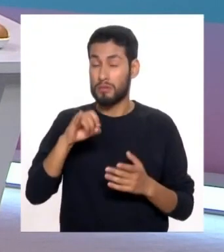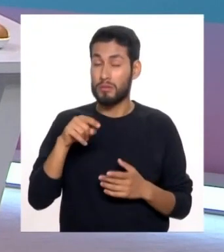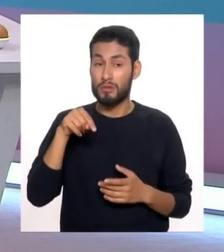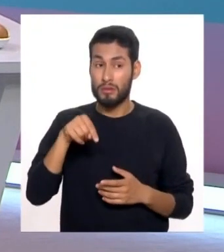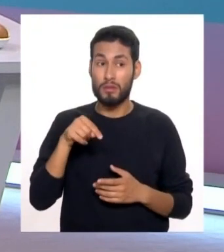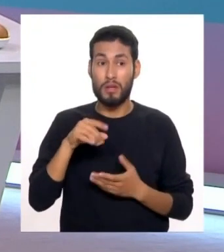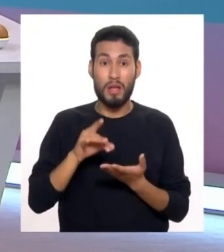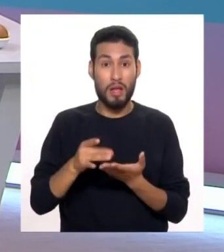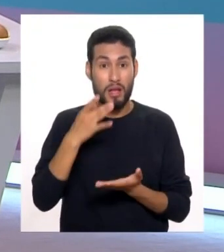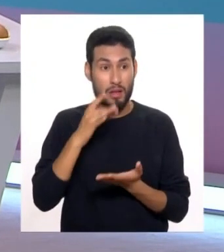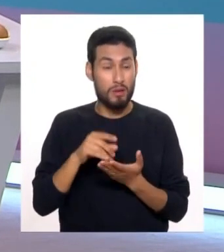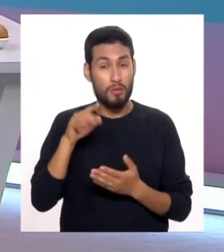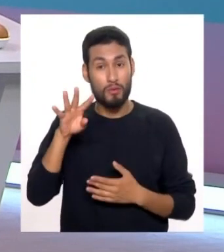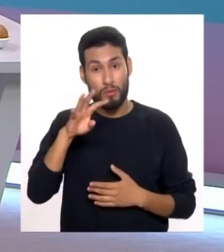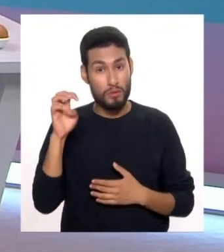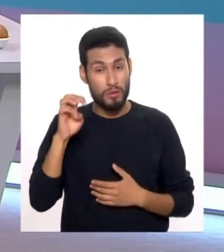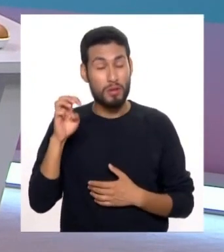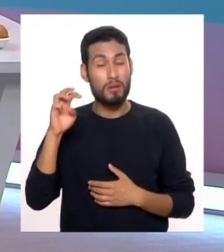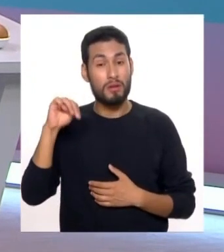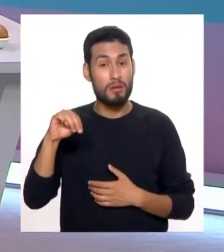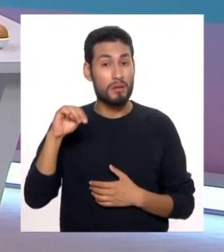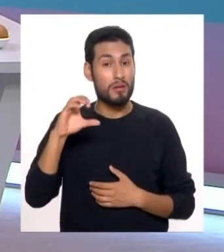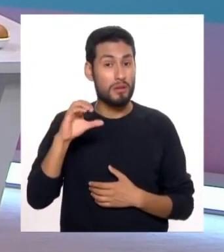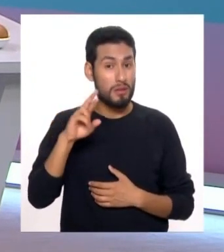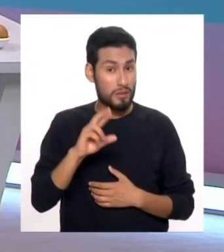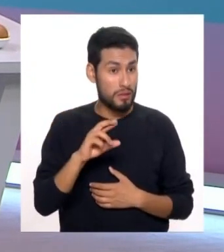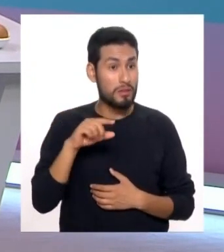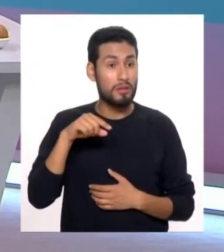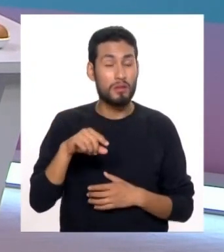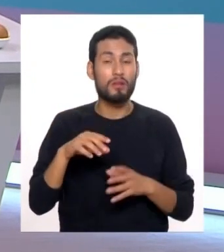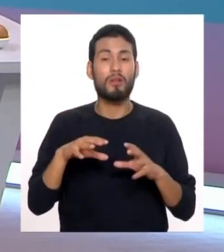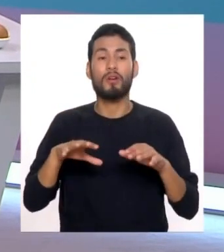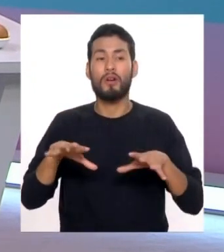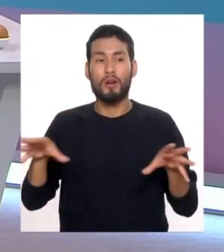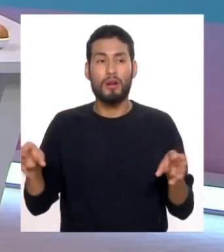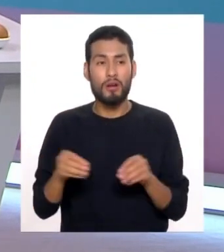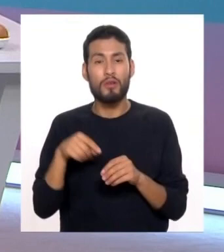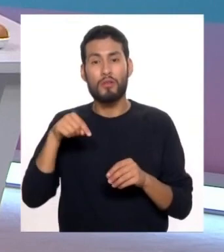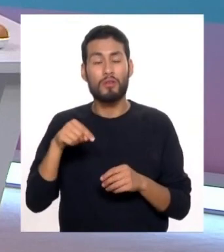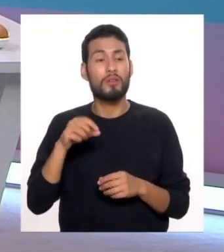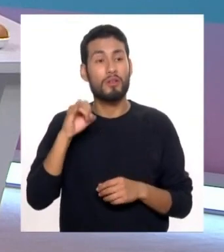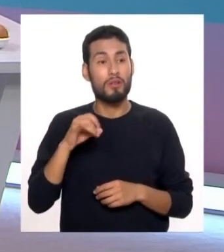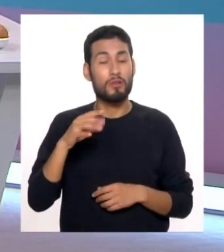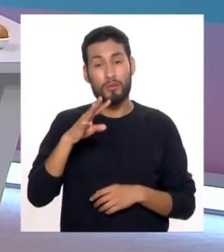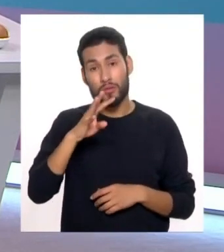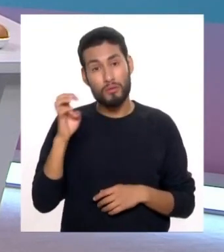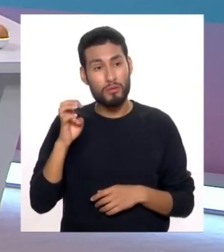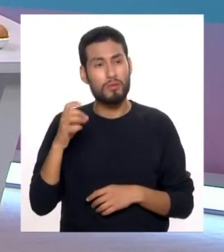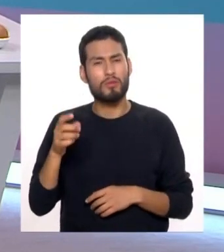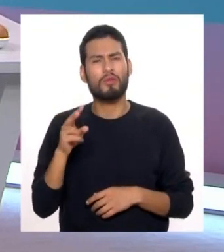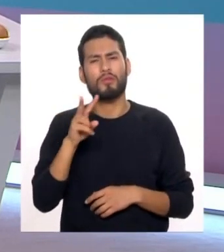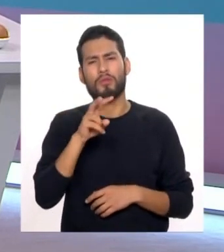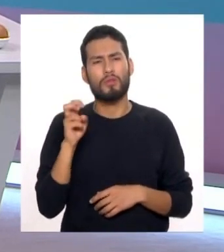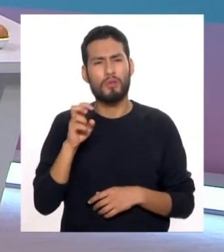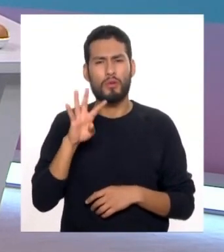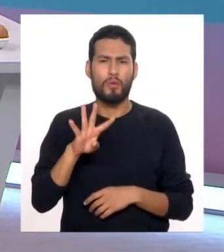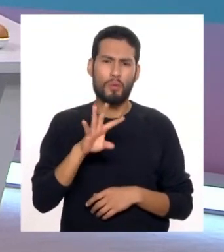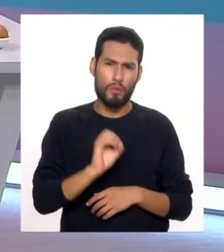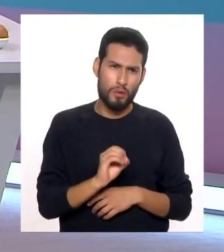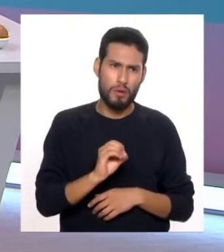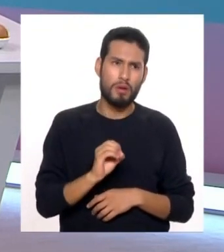una cápsula de 400 microgramos, en folato tú absorberías, si consumes 400,